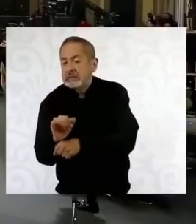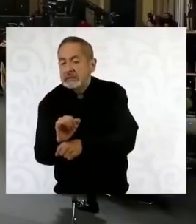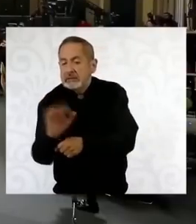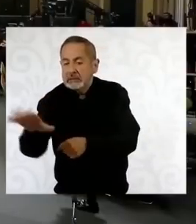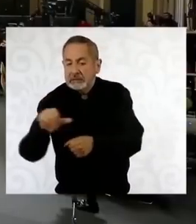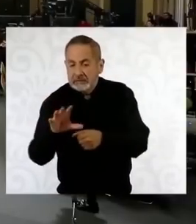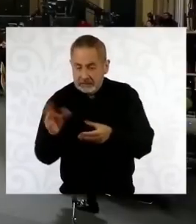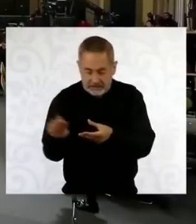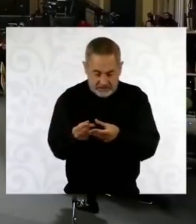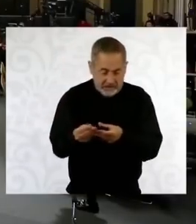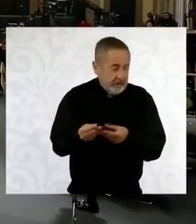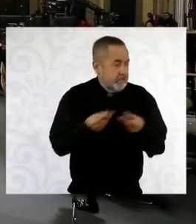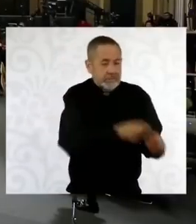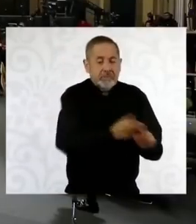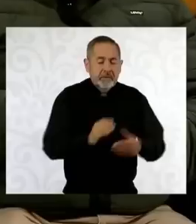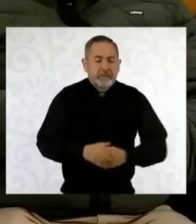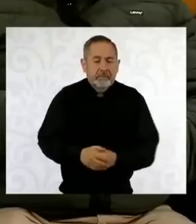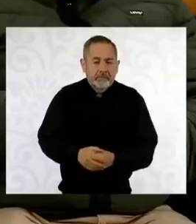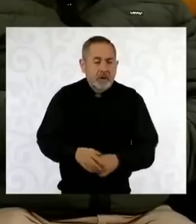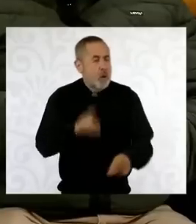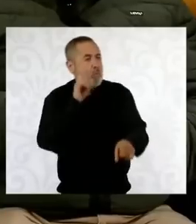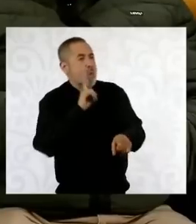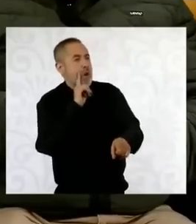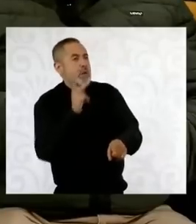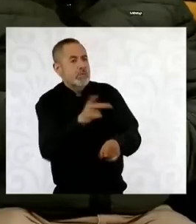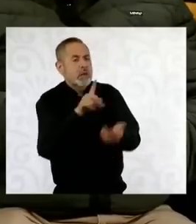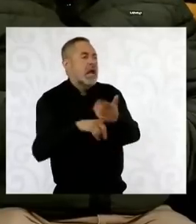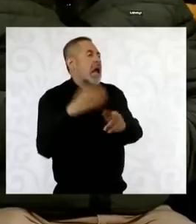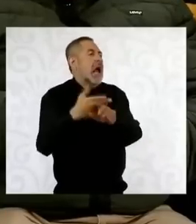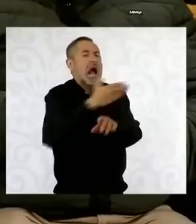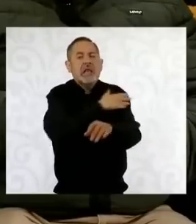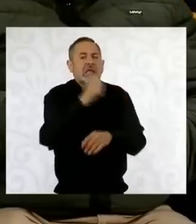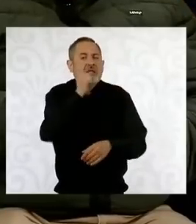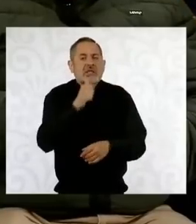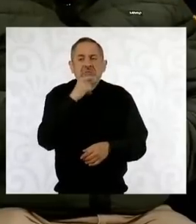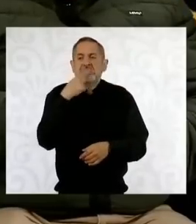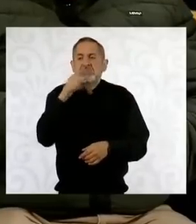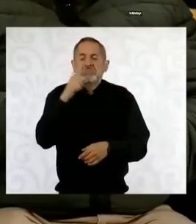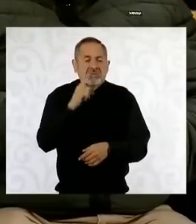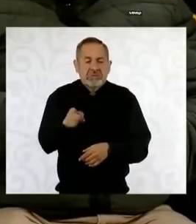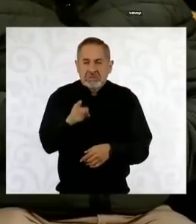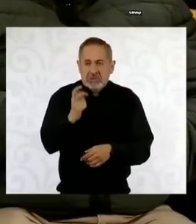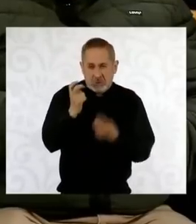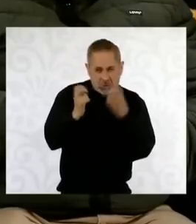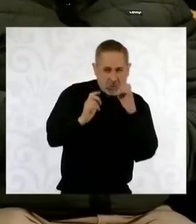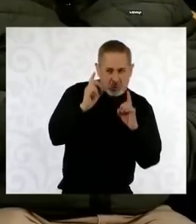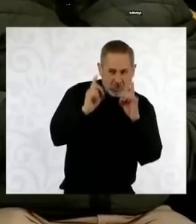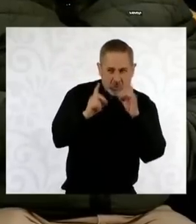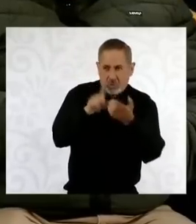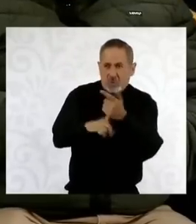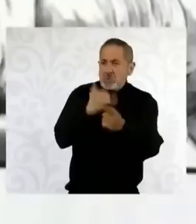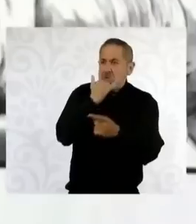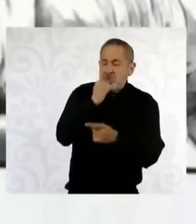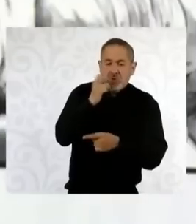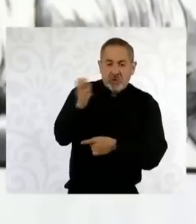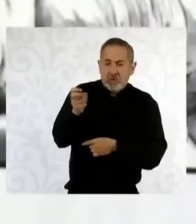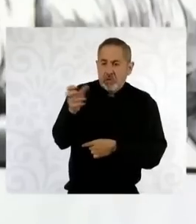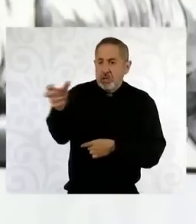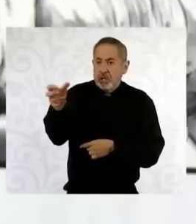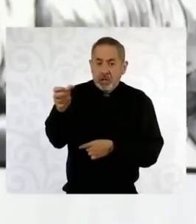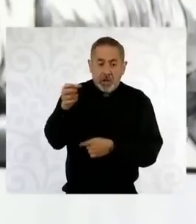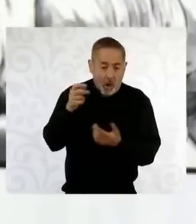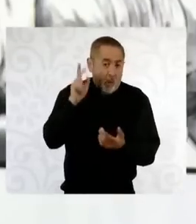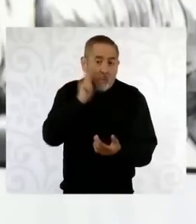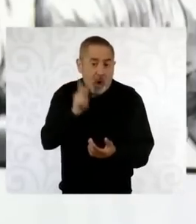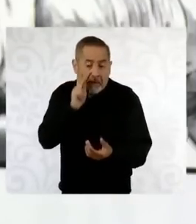queja es que se menciona que antes de demostrar si se cometió o no el delito estaría bajo orden. Llevaría